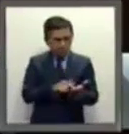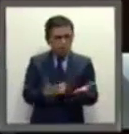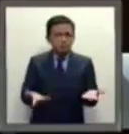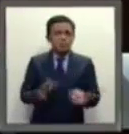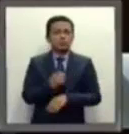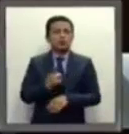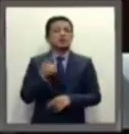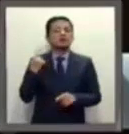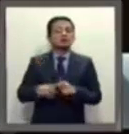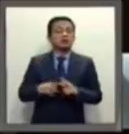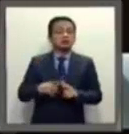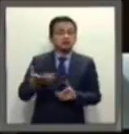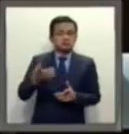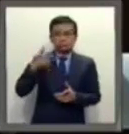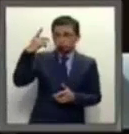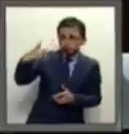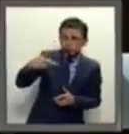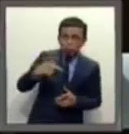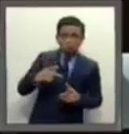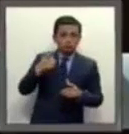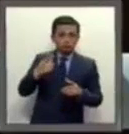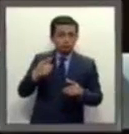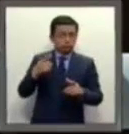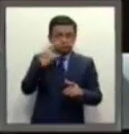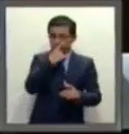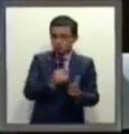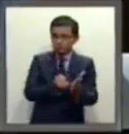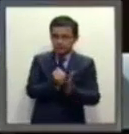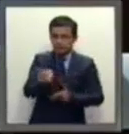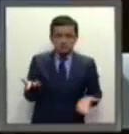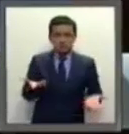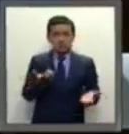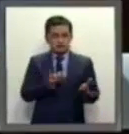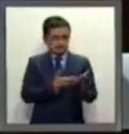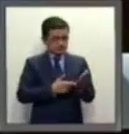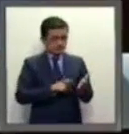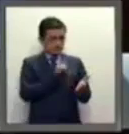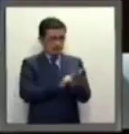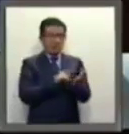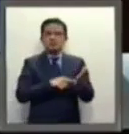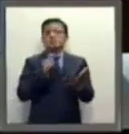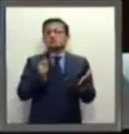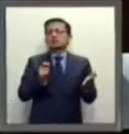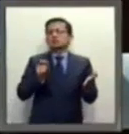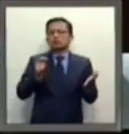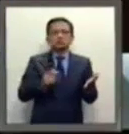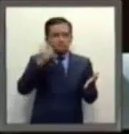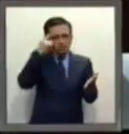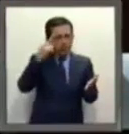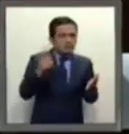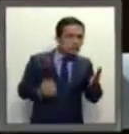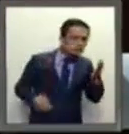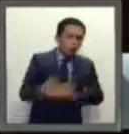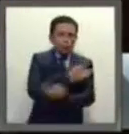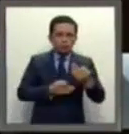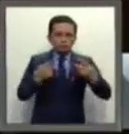de determinaciones de carácter particular. Una característica de la ley es que es general, se aplica para